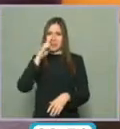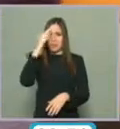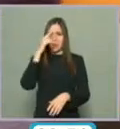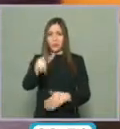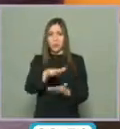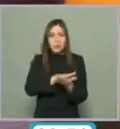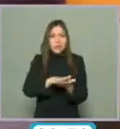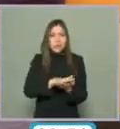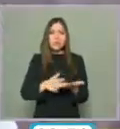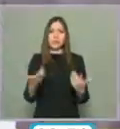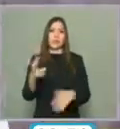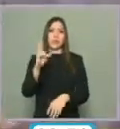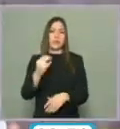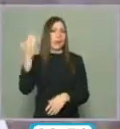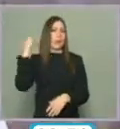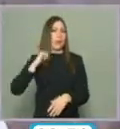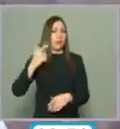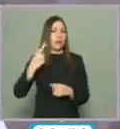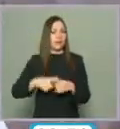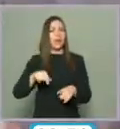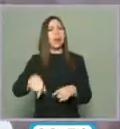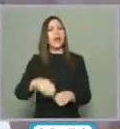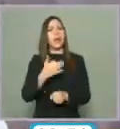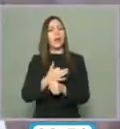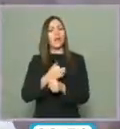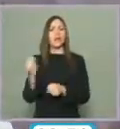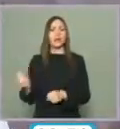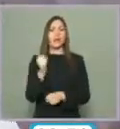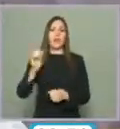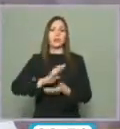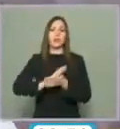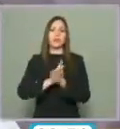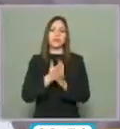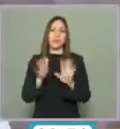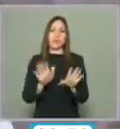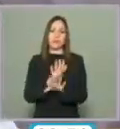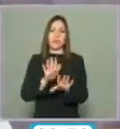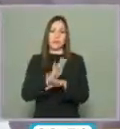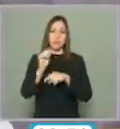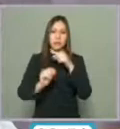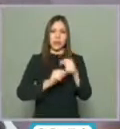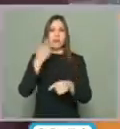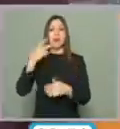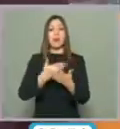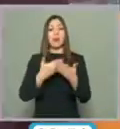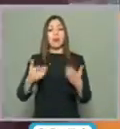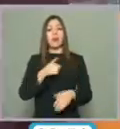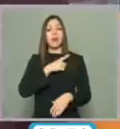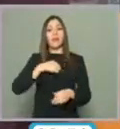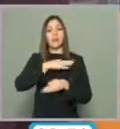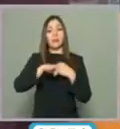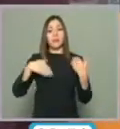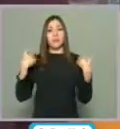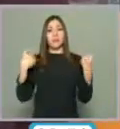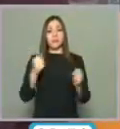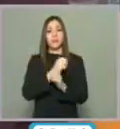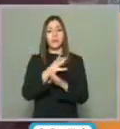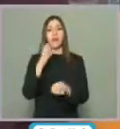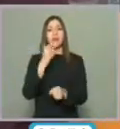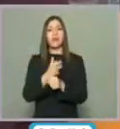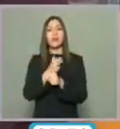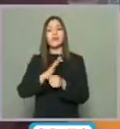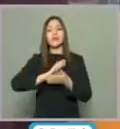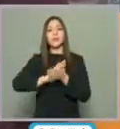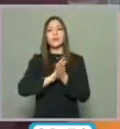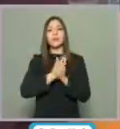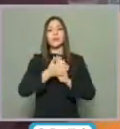lavando trastes. Esto está transformándose afortunadamente. Pero sí tenemos que tener los hombres muy claro. Hoy día incluso con la clonación,